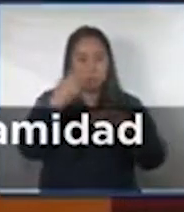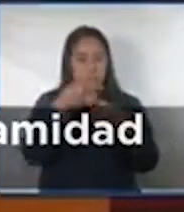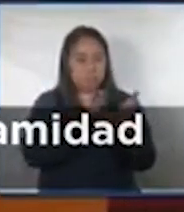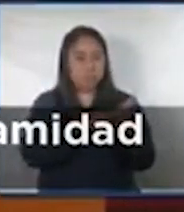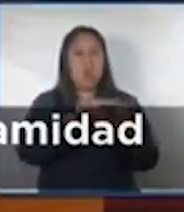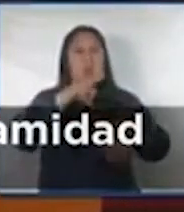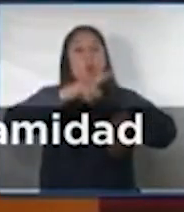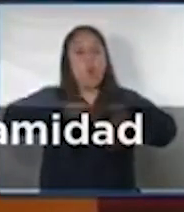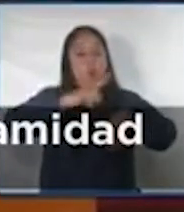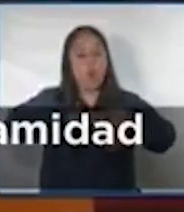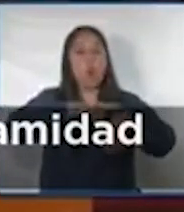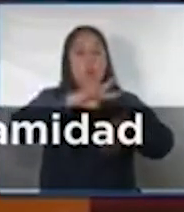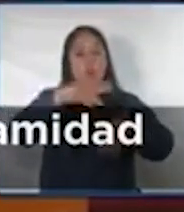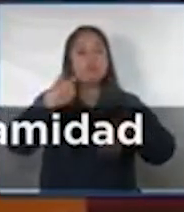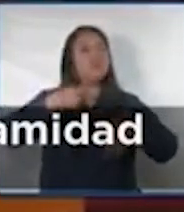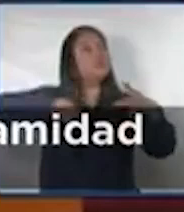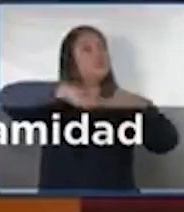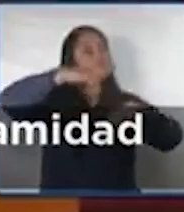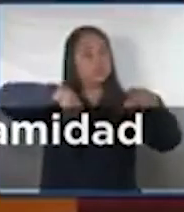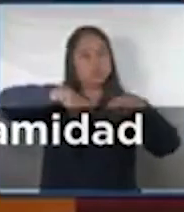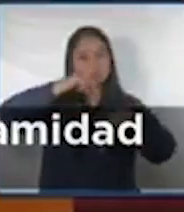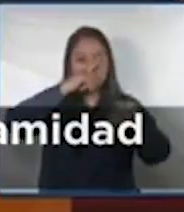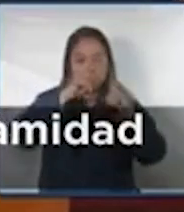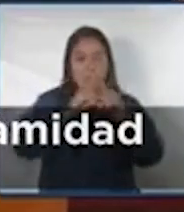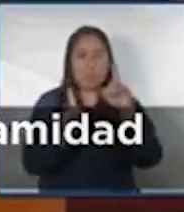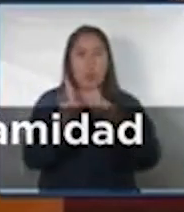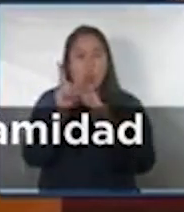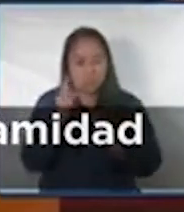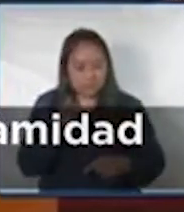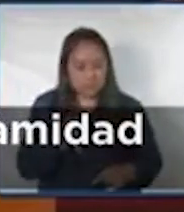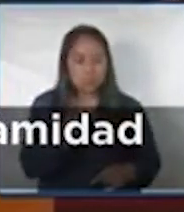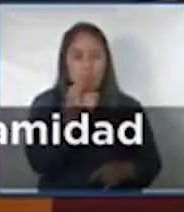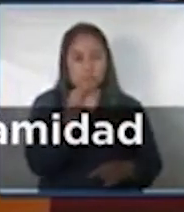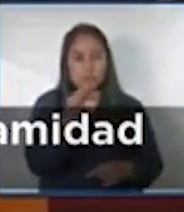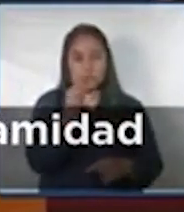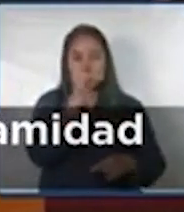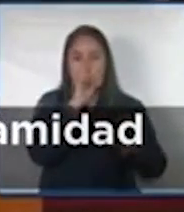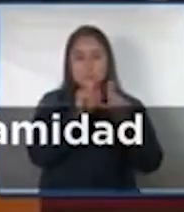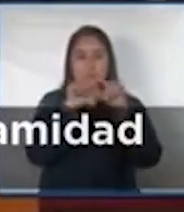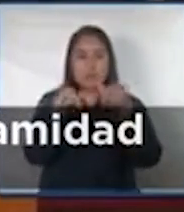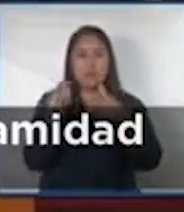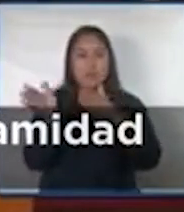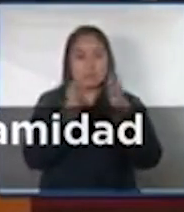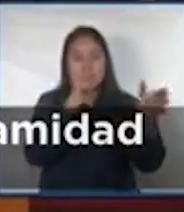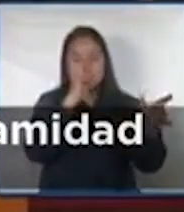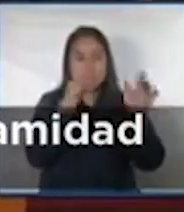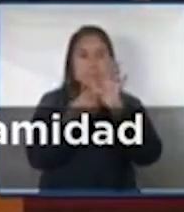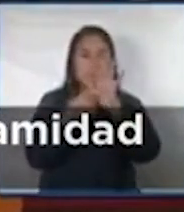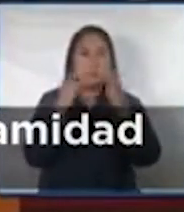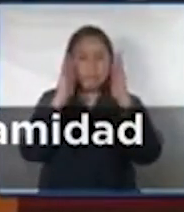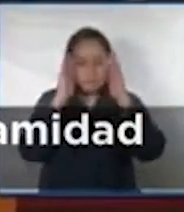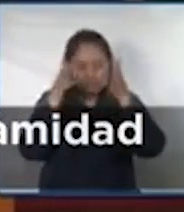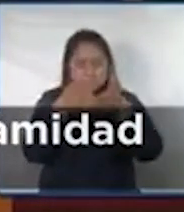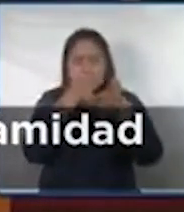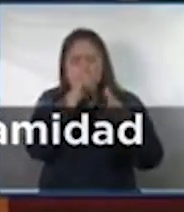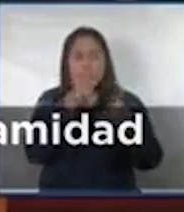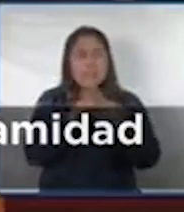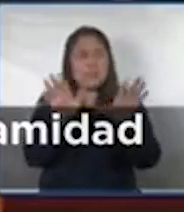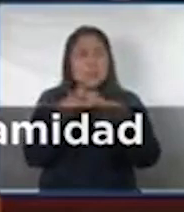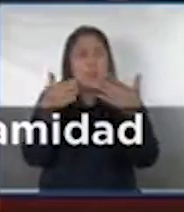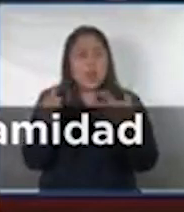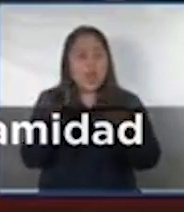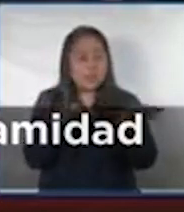los horarios de locomoción y los medios de transporte permitidos. Estamos enfocándonos a aquellas